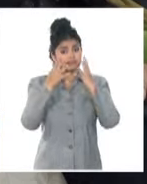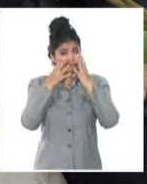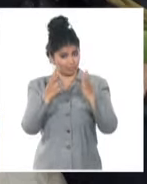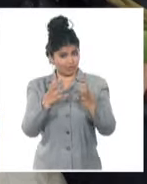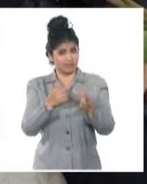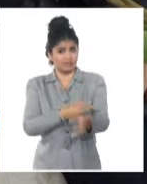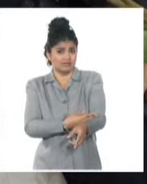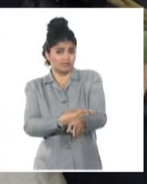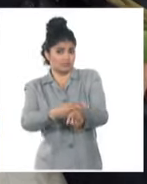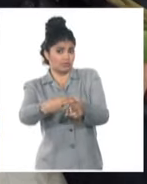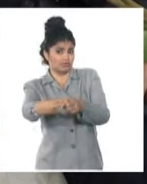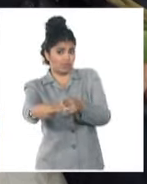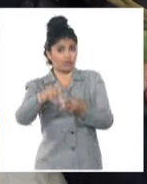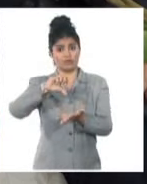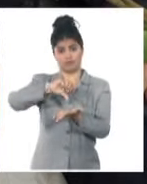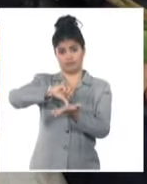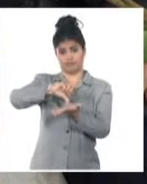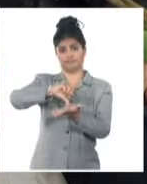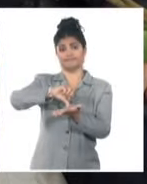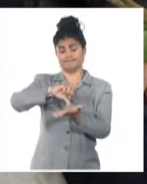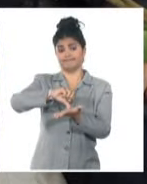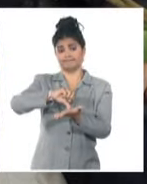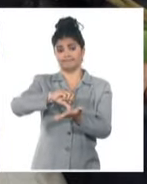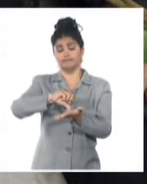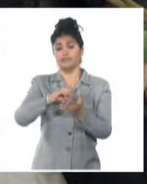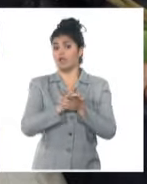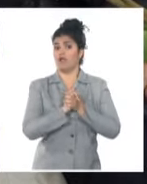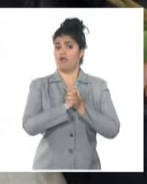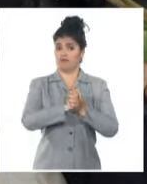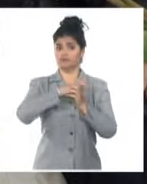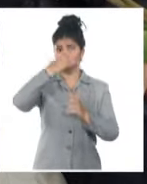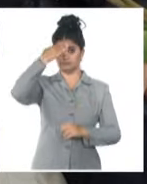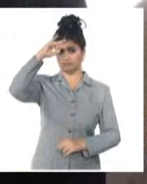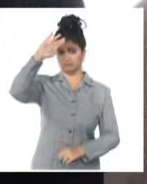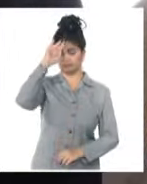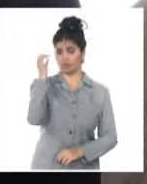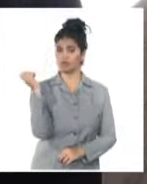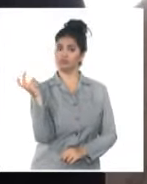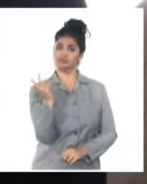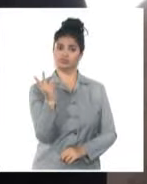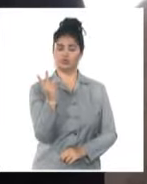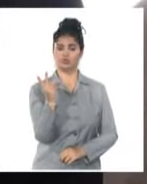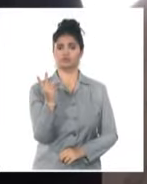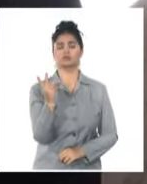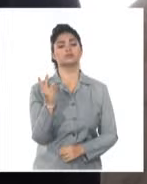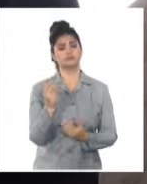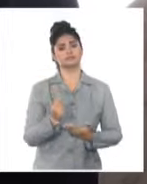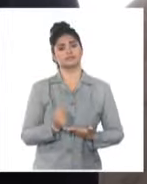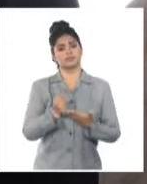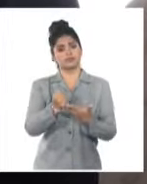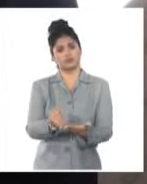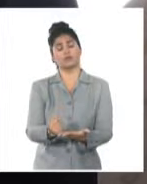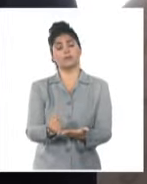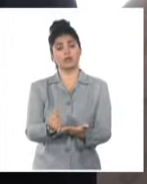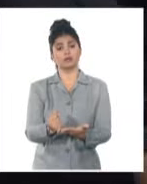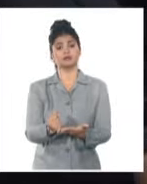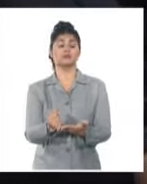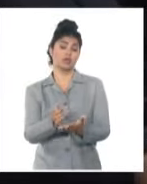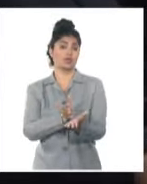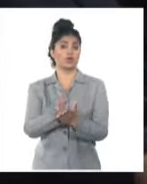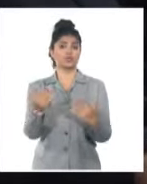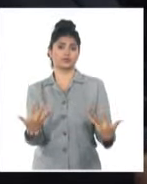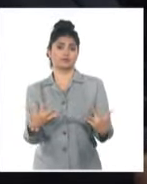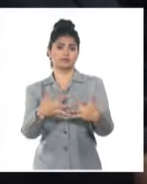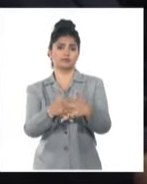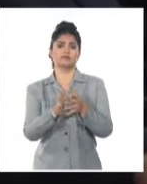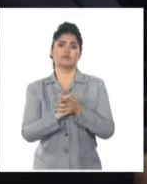de Cuba que apoyaban el afianzamiento y la consolidación de las relaciones entre los dos países, sí puedo asegurarle que las políticas de nuestro país respecto a